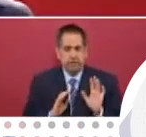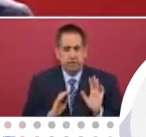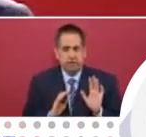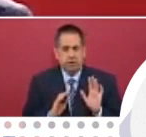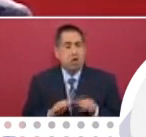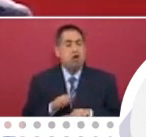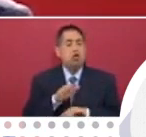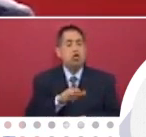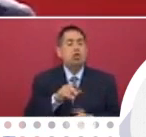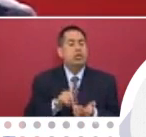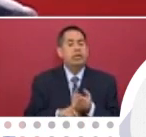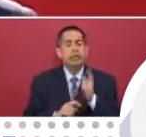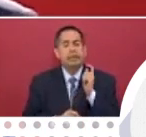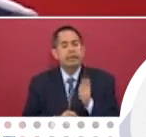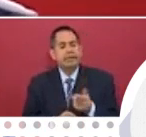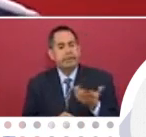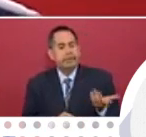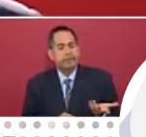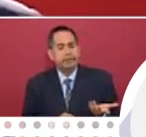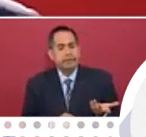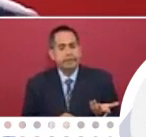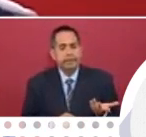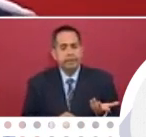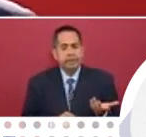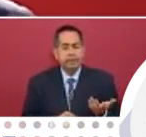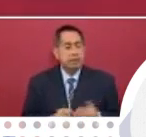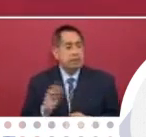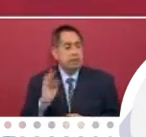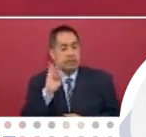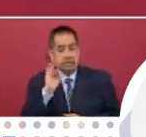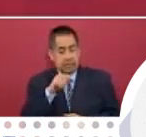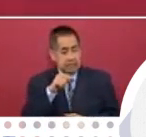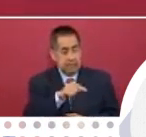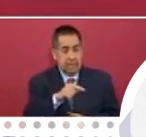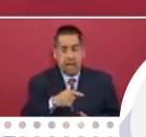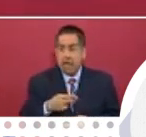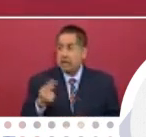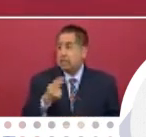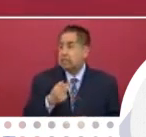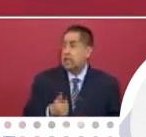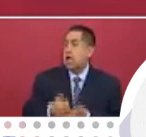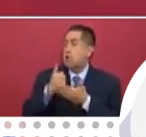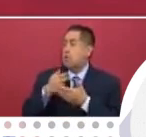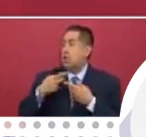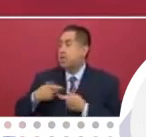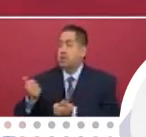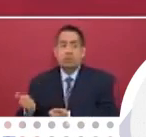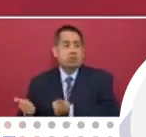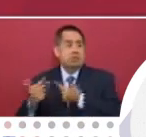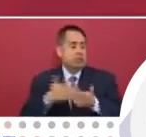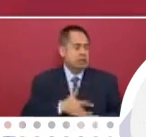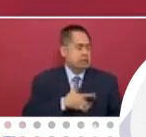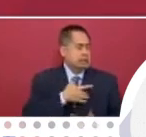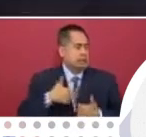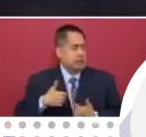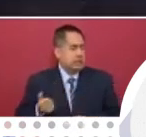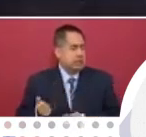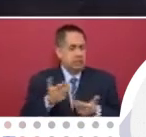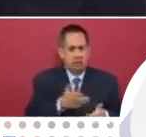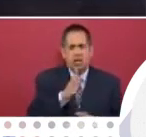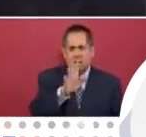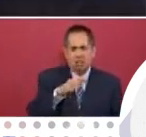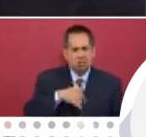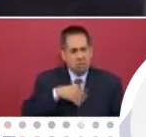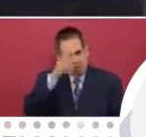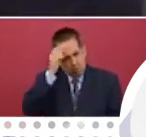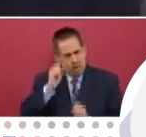su medida que los niños de 3 años puedan ya asistir a la escuela con todos